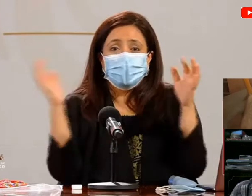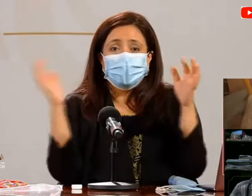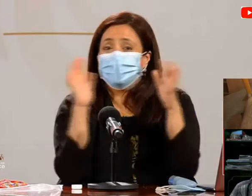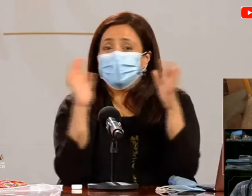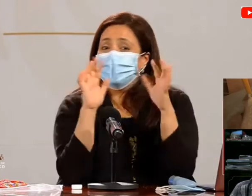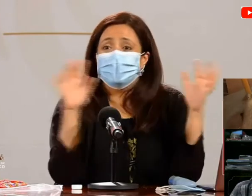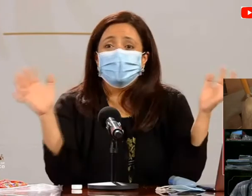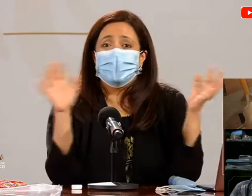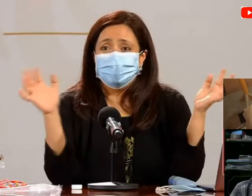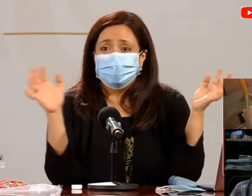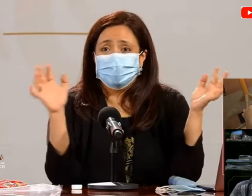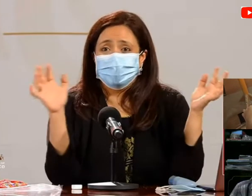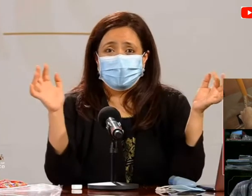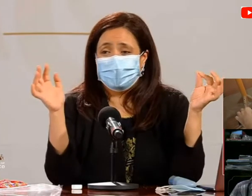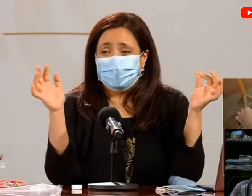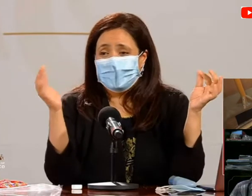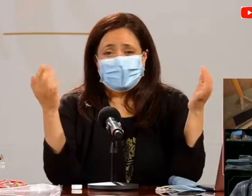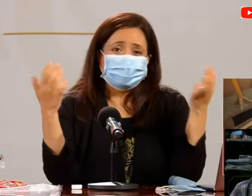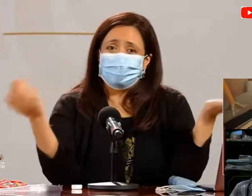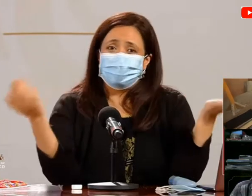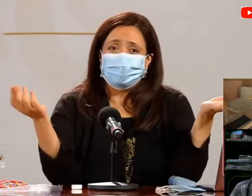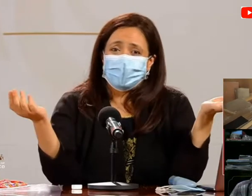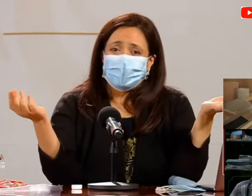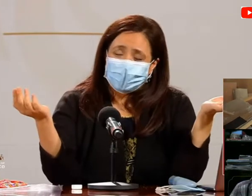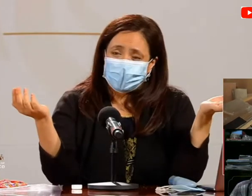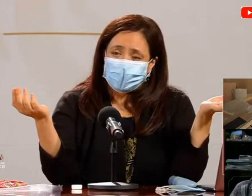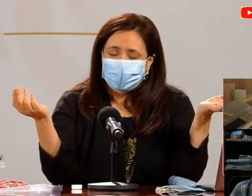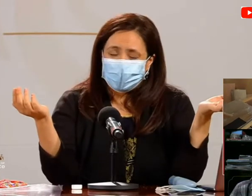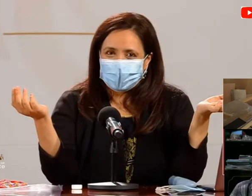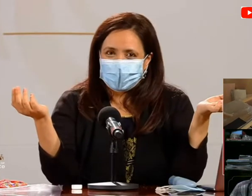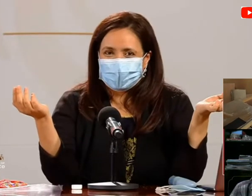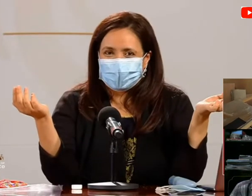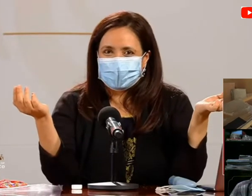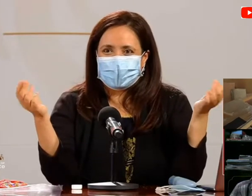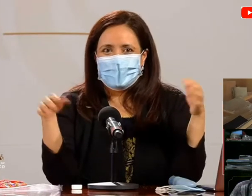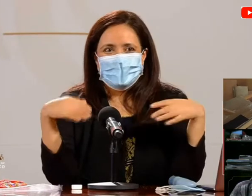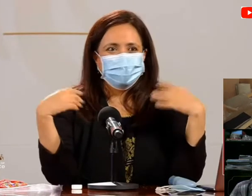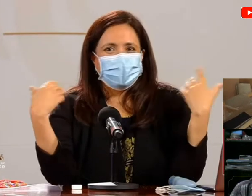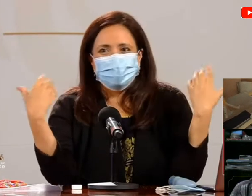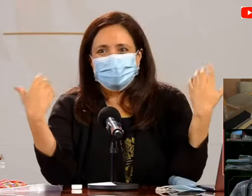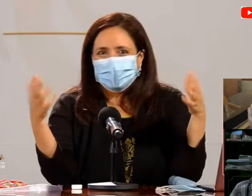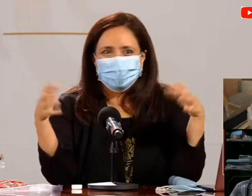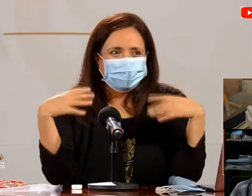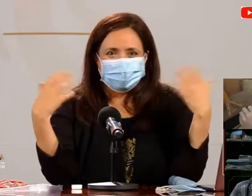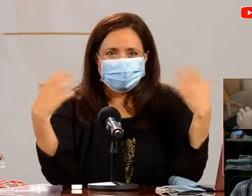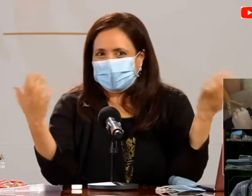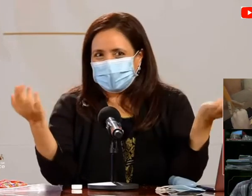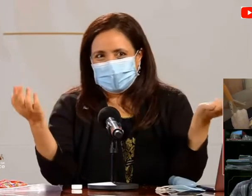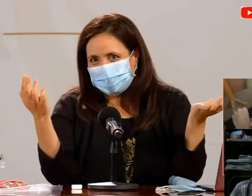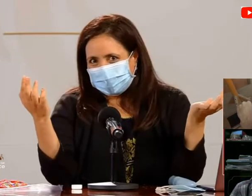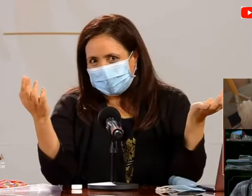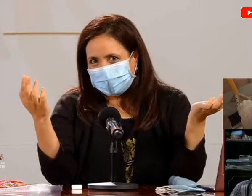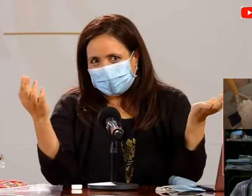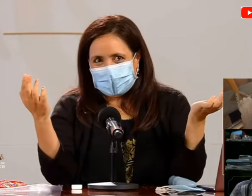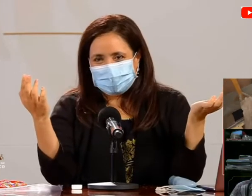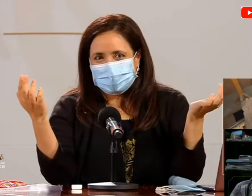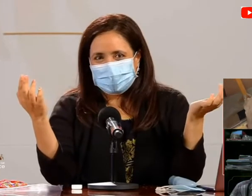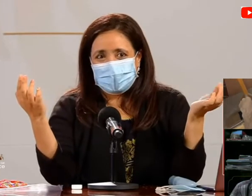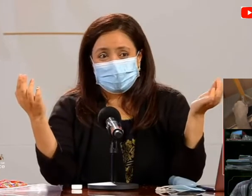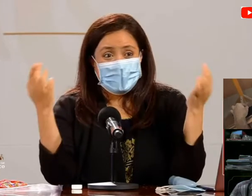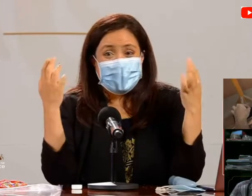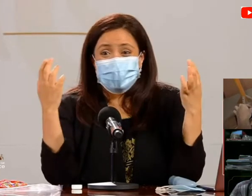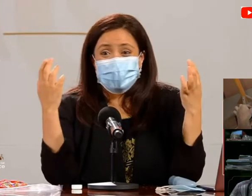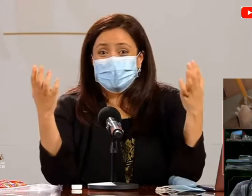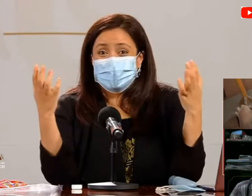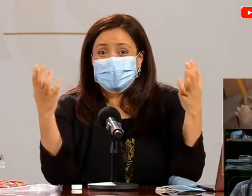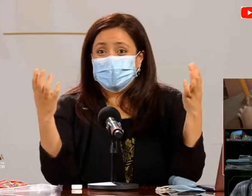Luego, lo que no hagan, y les invito a que lo vean entre sus amigos y las personas que van en la calle y demás,